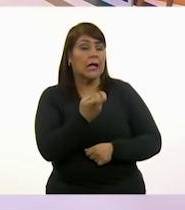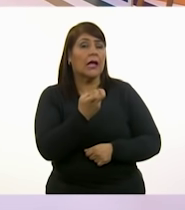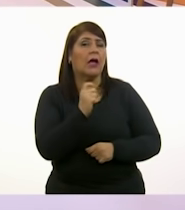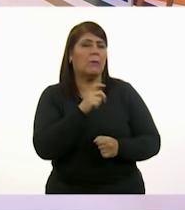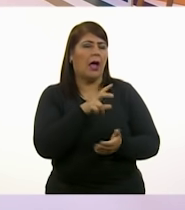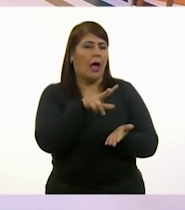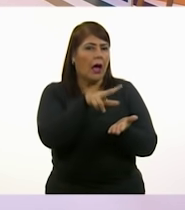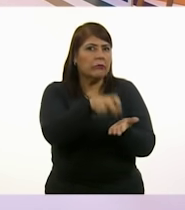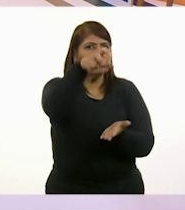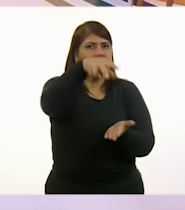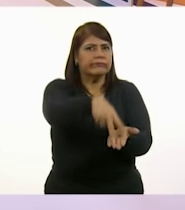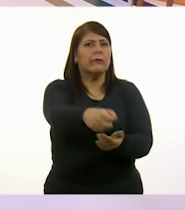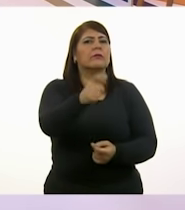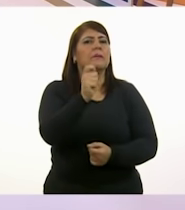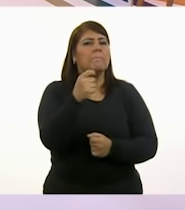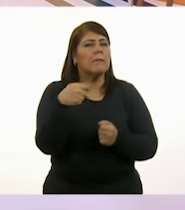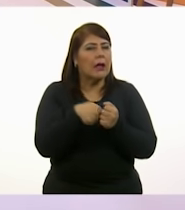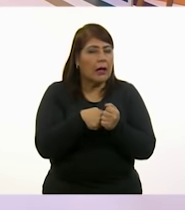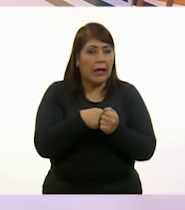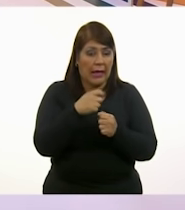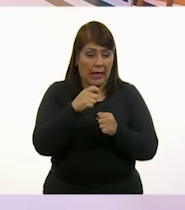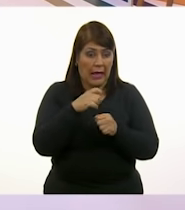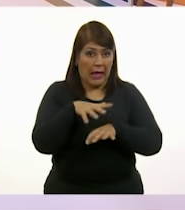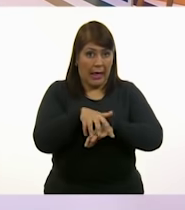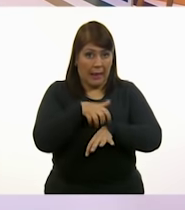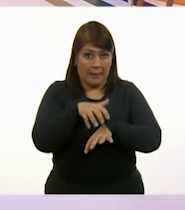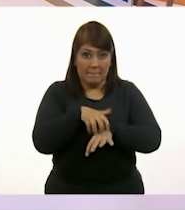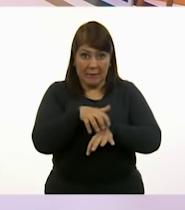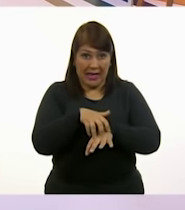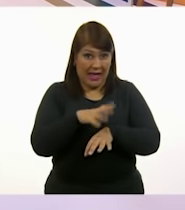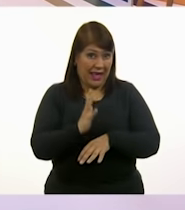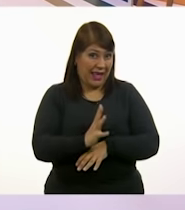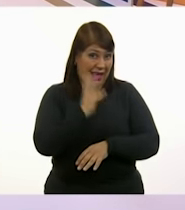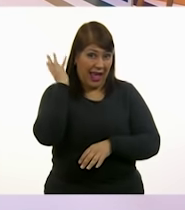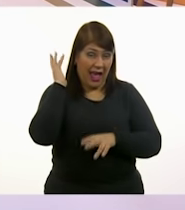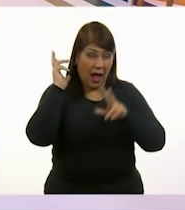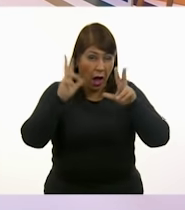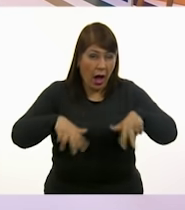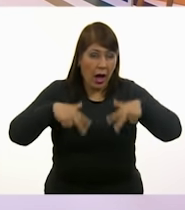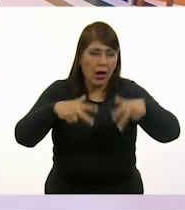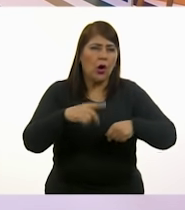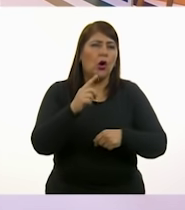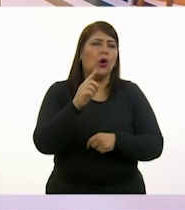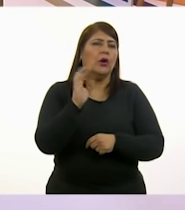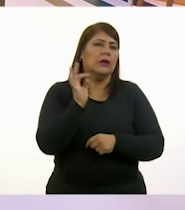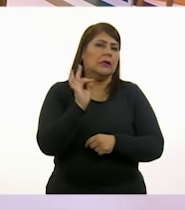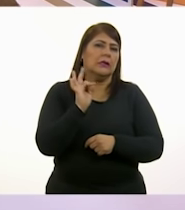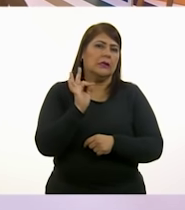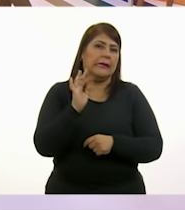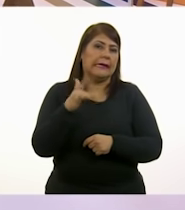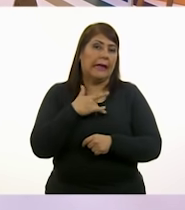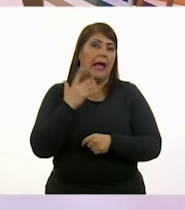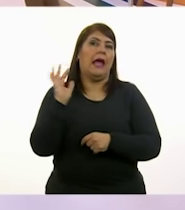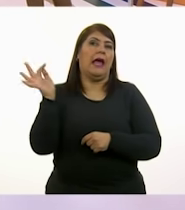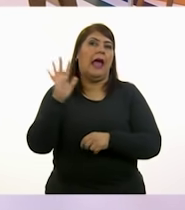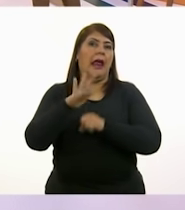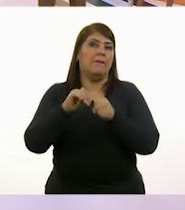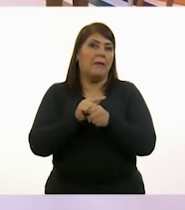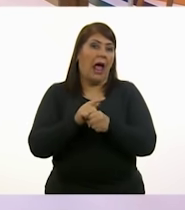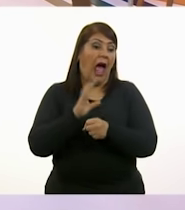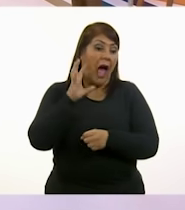Las patas del conejo no le permiten correr a grandes velocidades cuando un animal se lo quiere comer